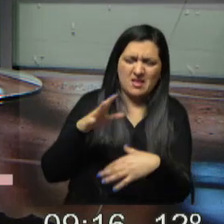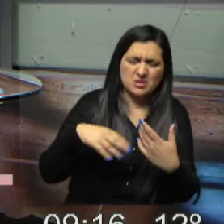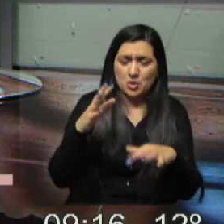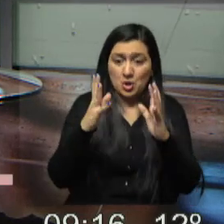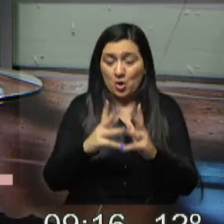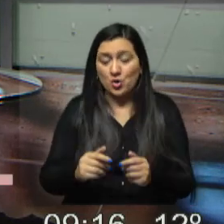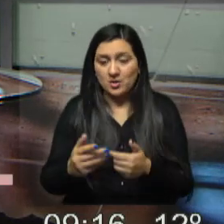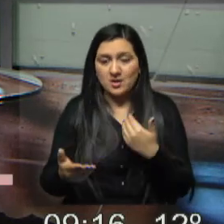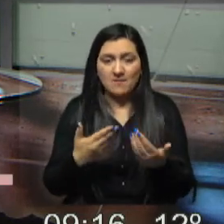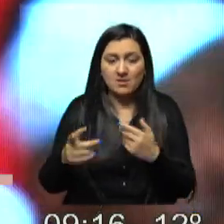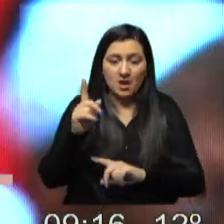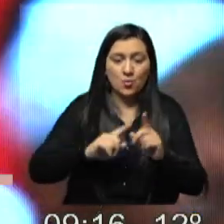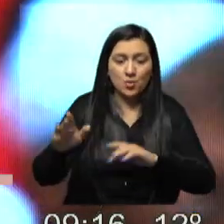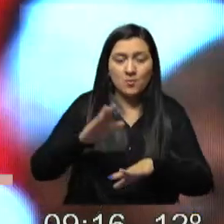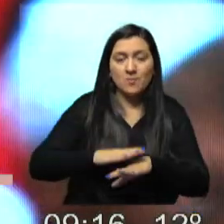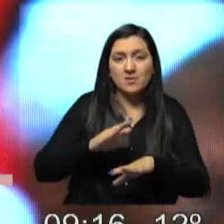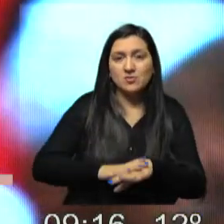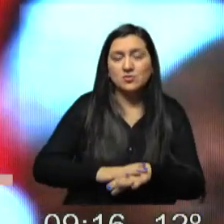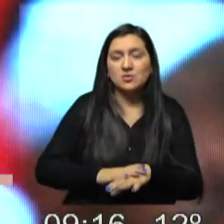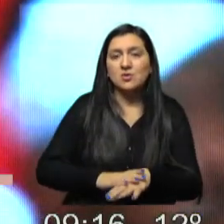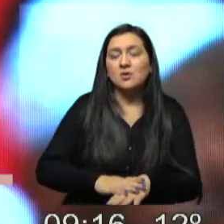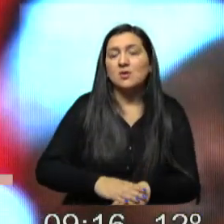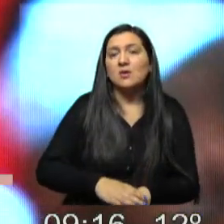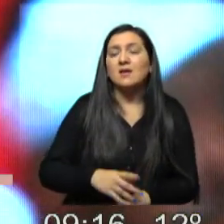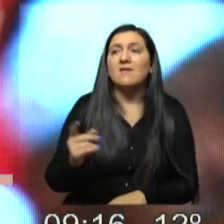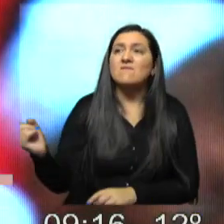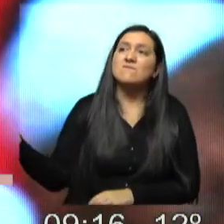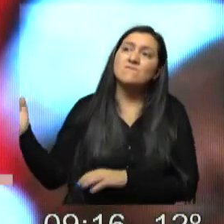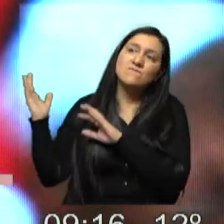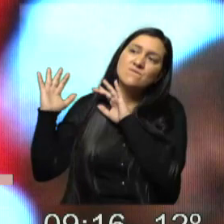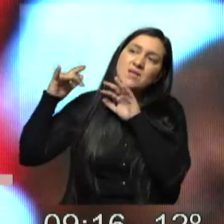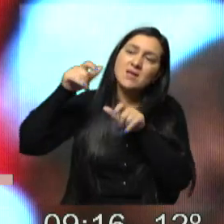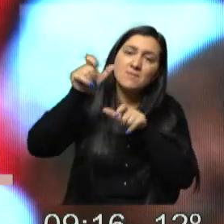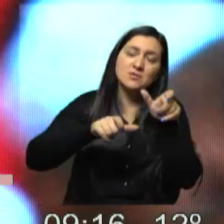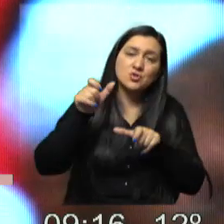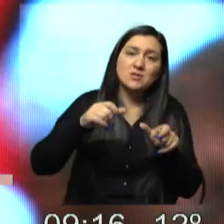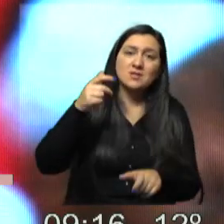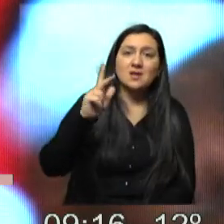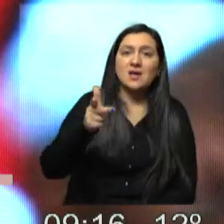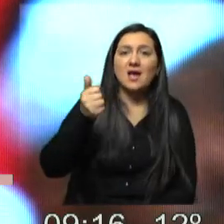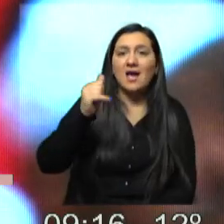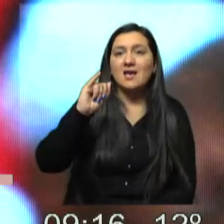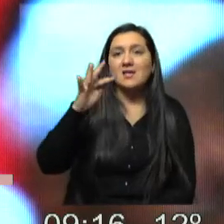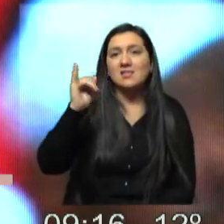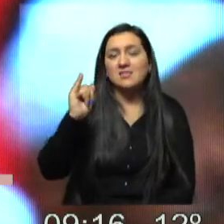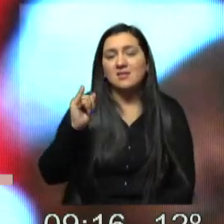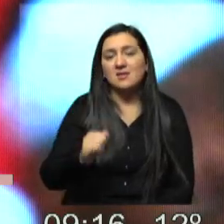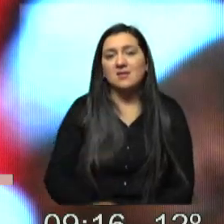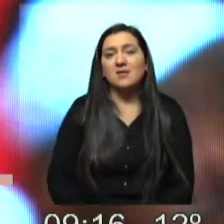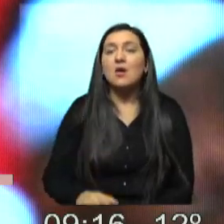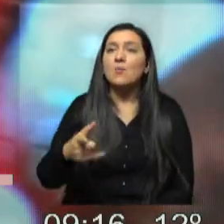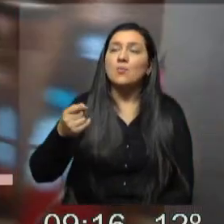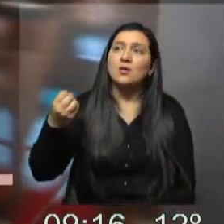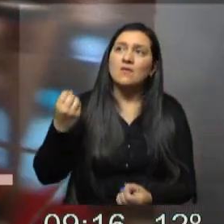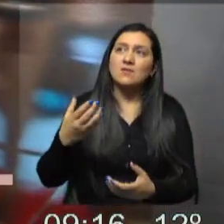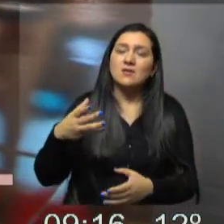querían, hablaban en algunos momentos de la haitianización de Brasil, ¿no? Es algo que ocurría antes. Uh-huh. Refiriendo a las revoluciones de esclavos,